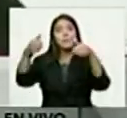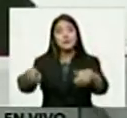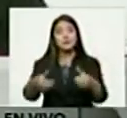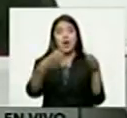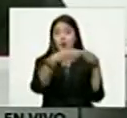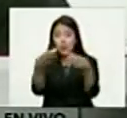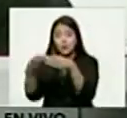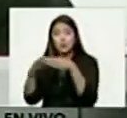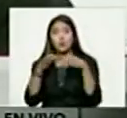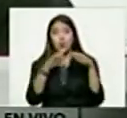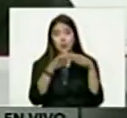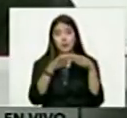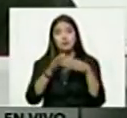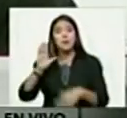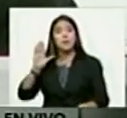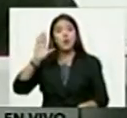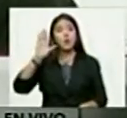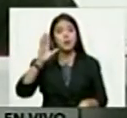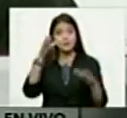en los próximos minutos,